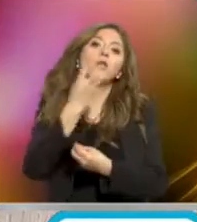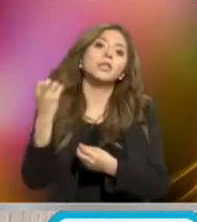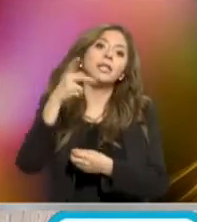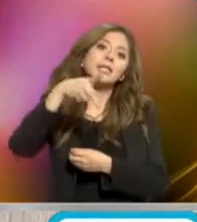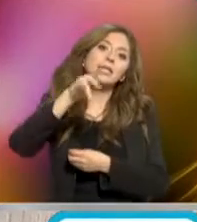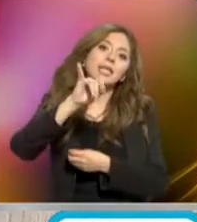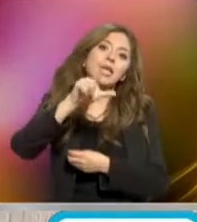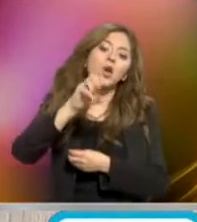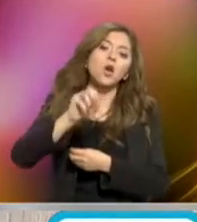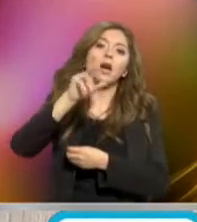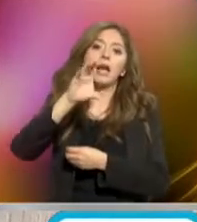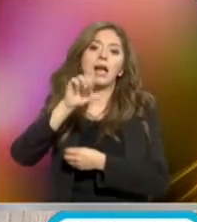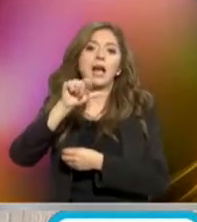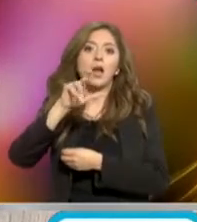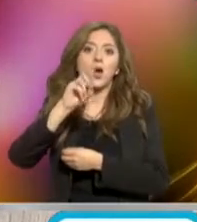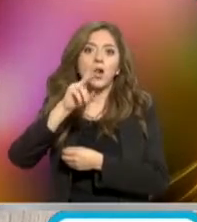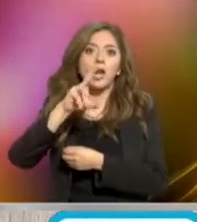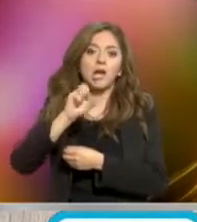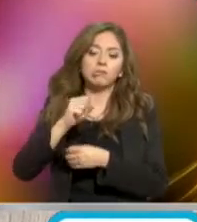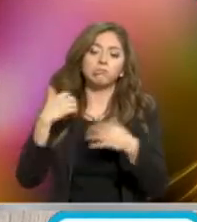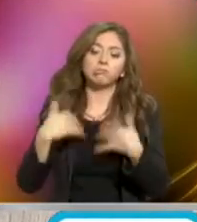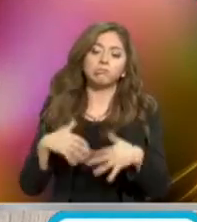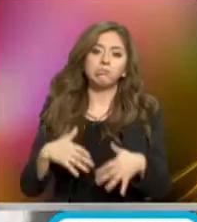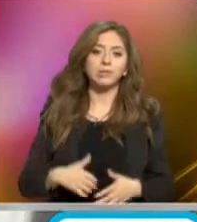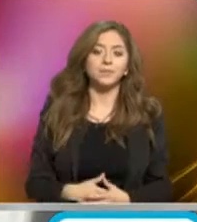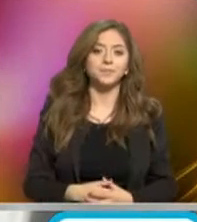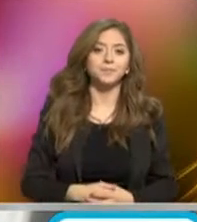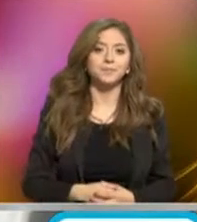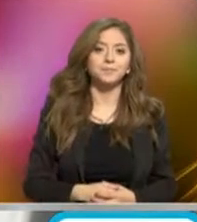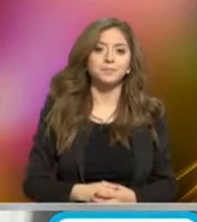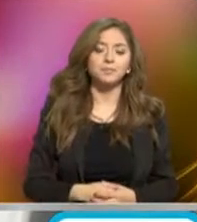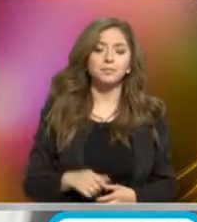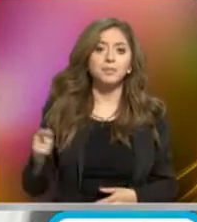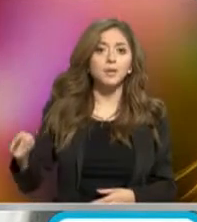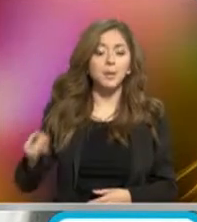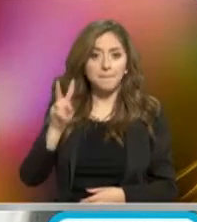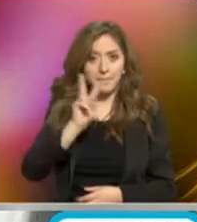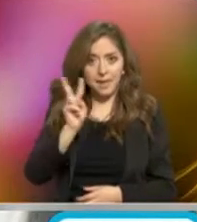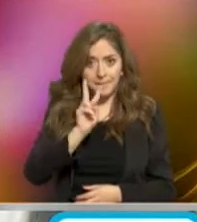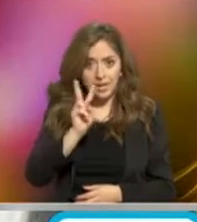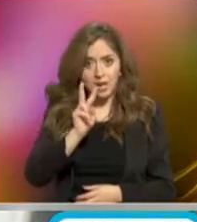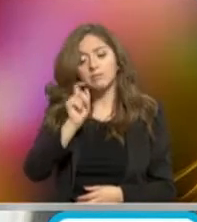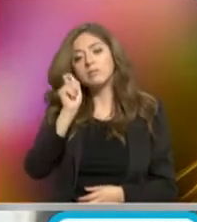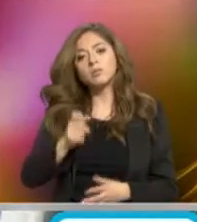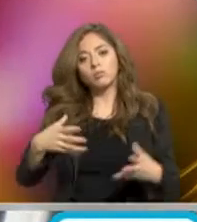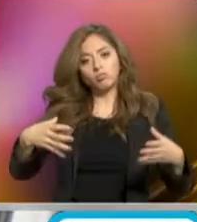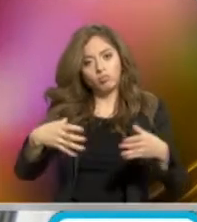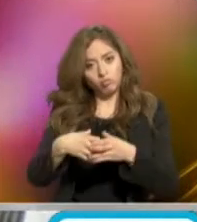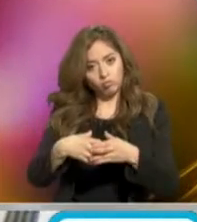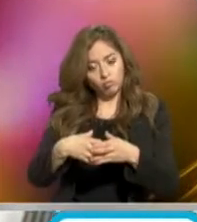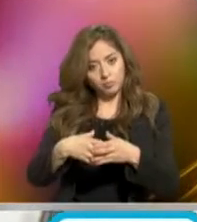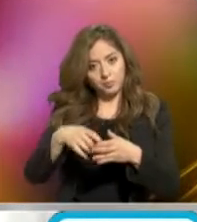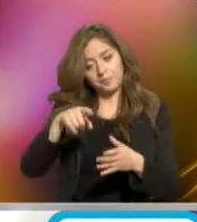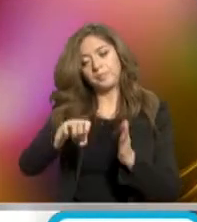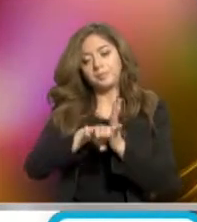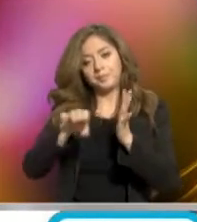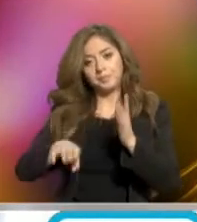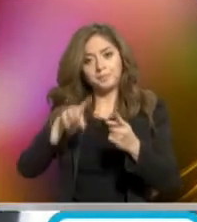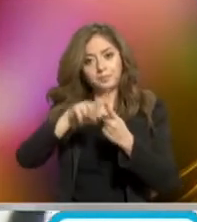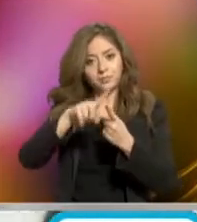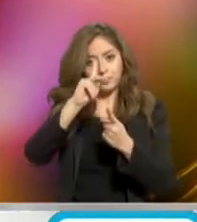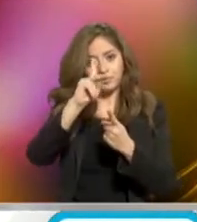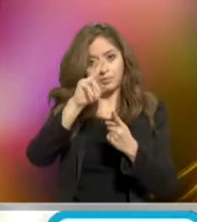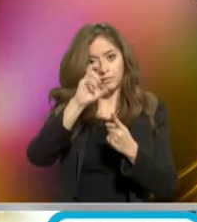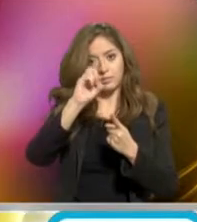rico. que es muchísimo, ¿no? Y aquí, bueno, ¿qué tenemos? Tenemos vitamina. Tenemos los 3 grupos de alimentos Ah. en los 3 alimentos. Muy bien. Tenemos